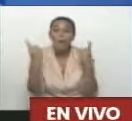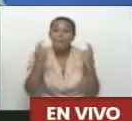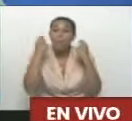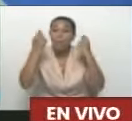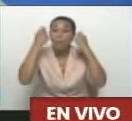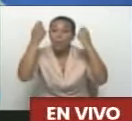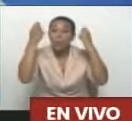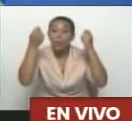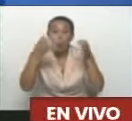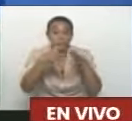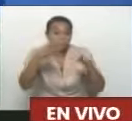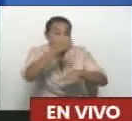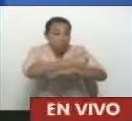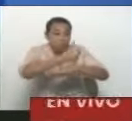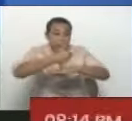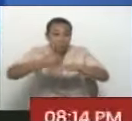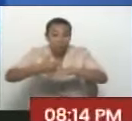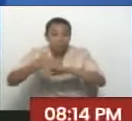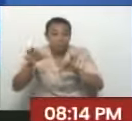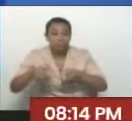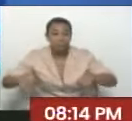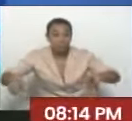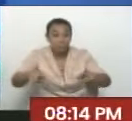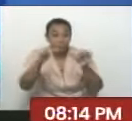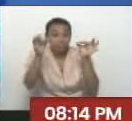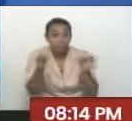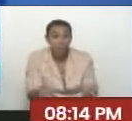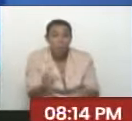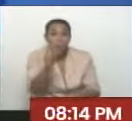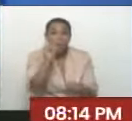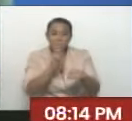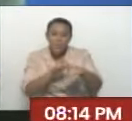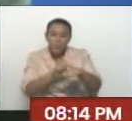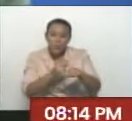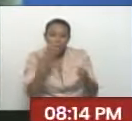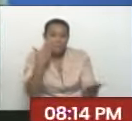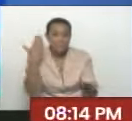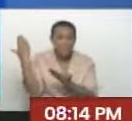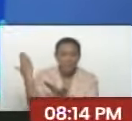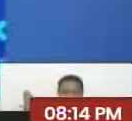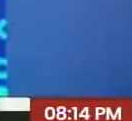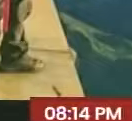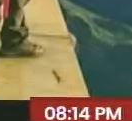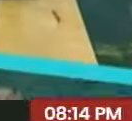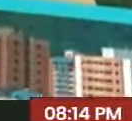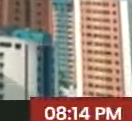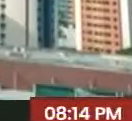promotor amplio nacional en un minuto. Adelante, conversadito.